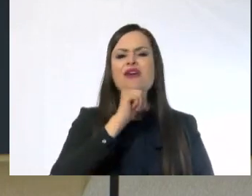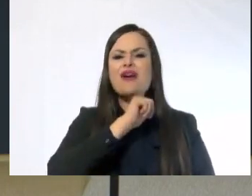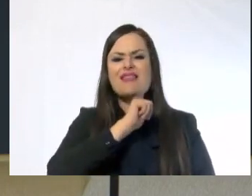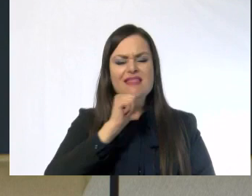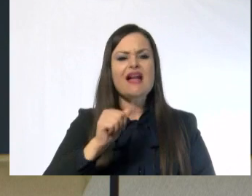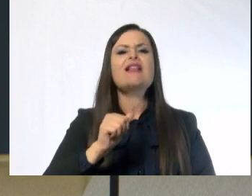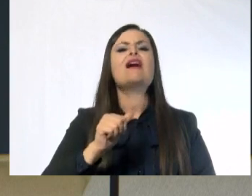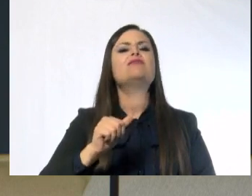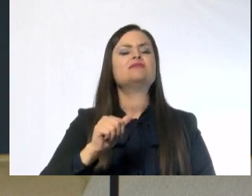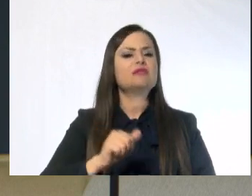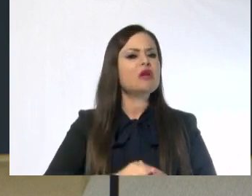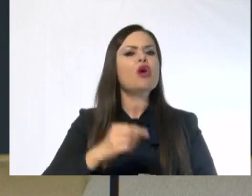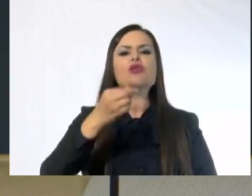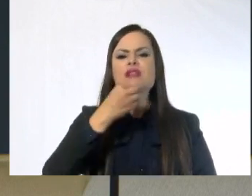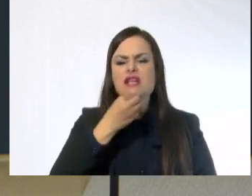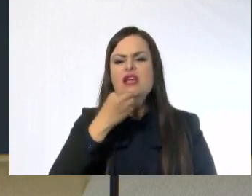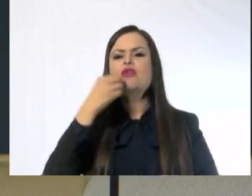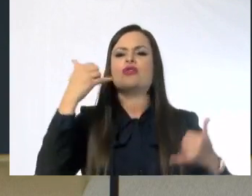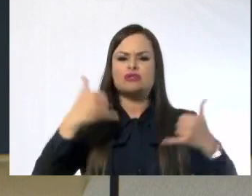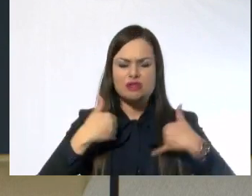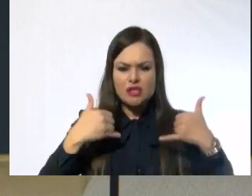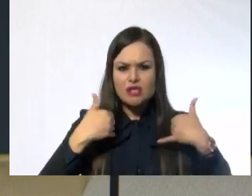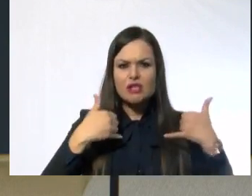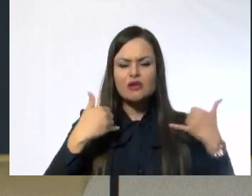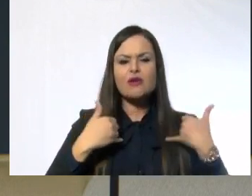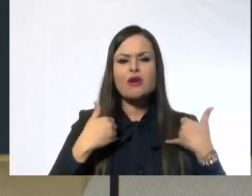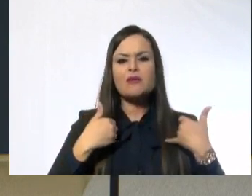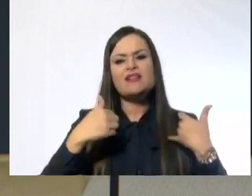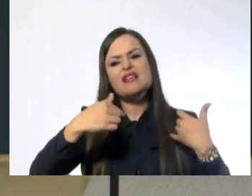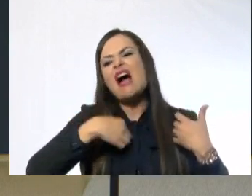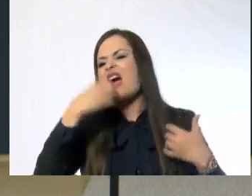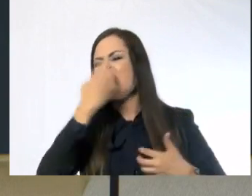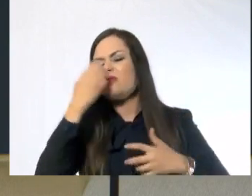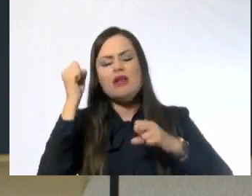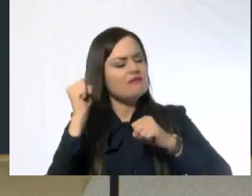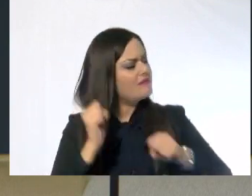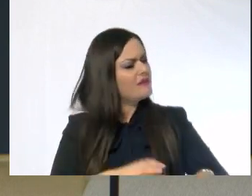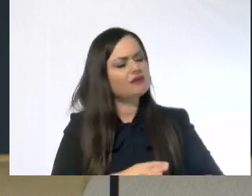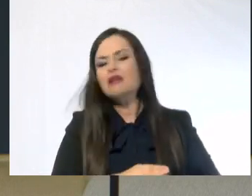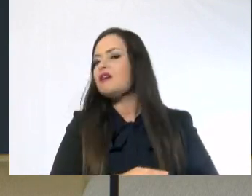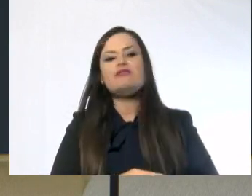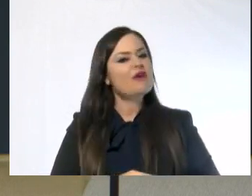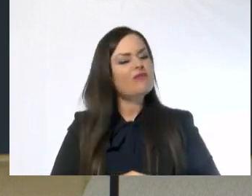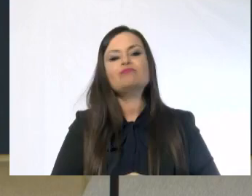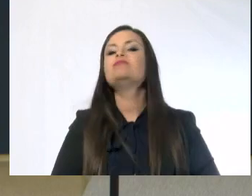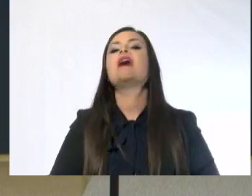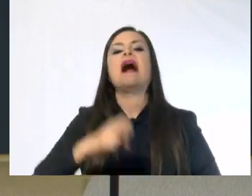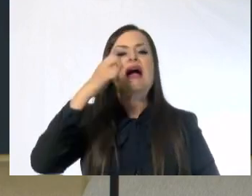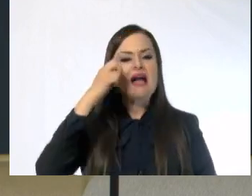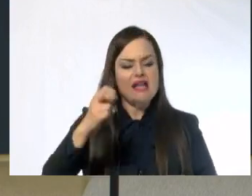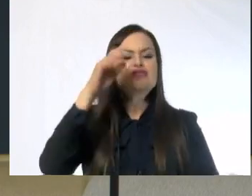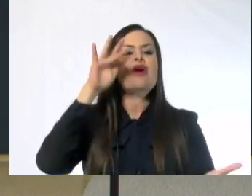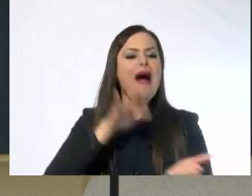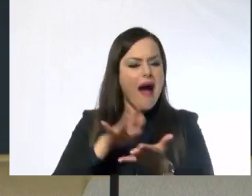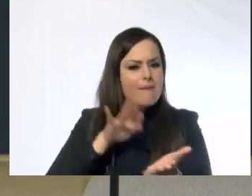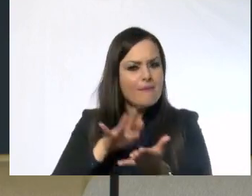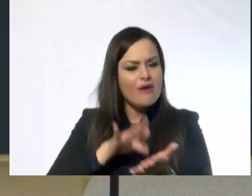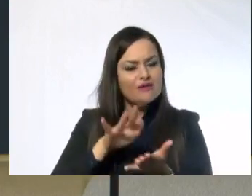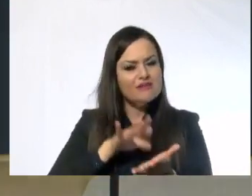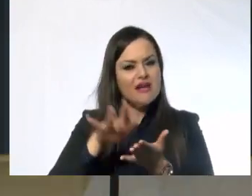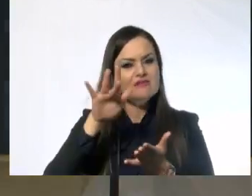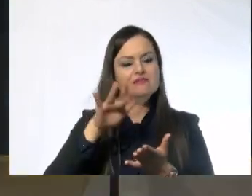va a abandonar la escuela por falta de recursos o por falta de posibilidades a eso me comprometo